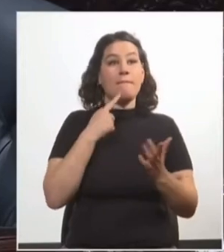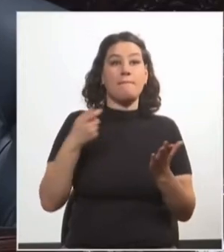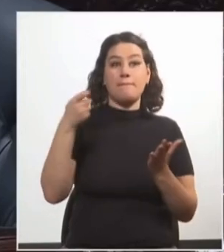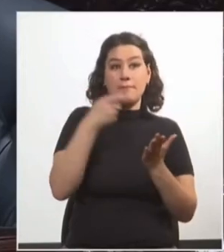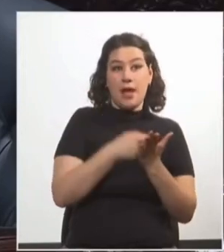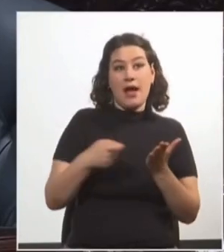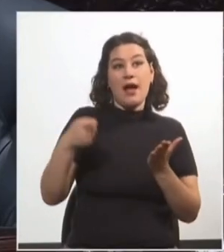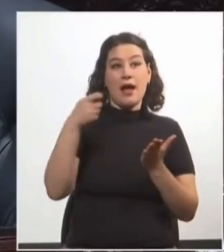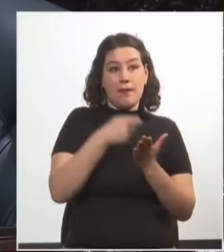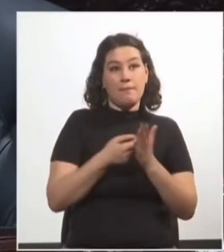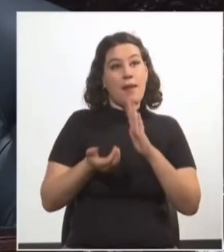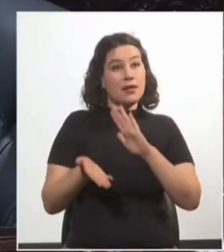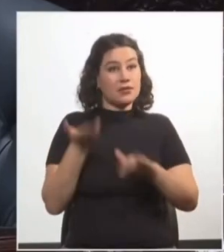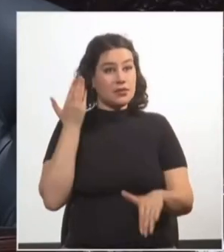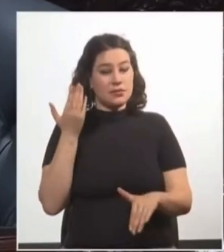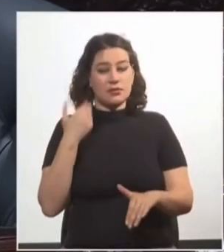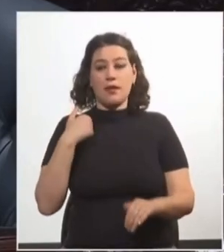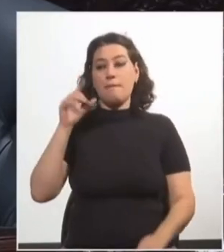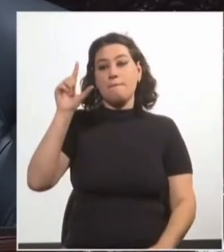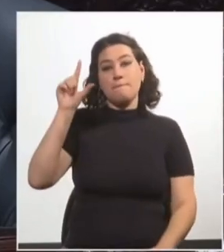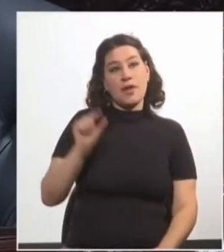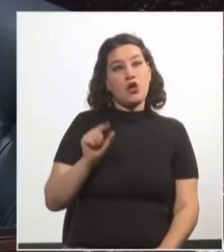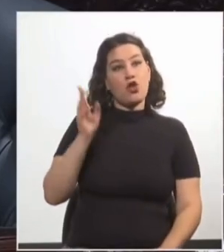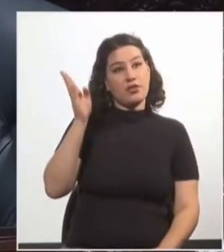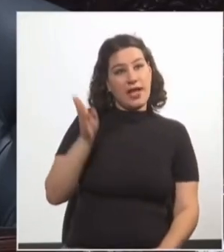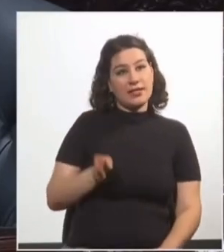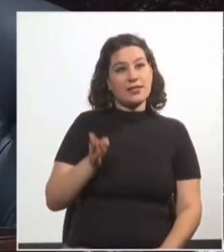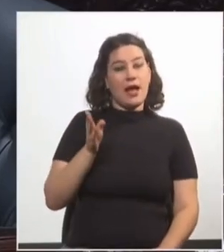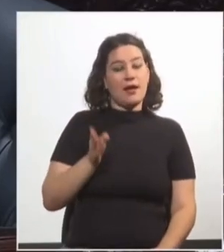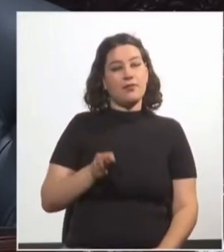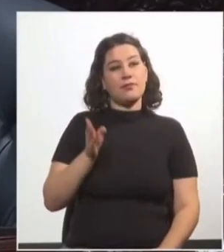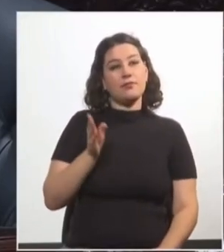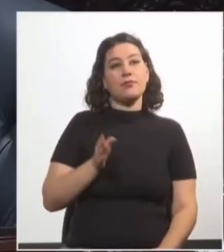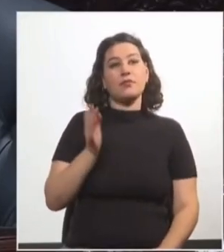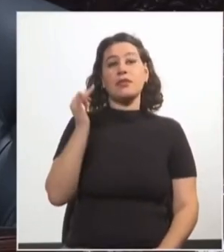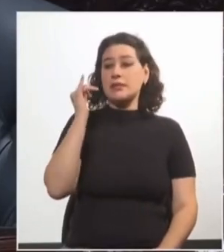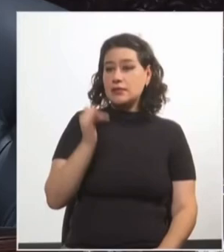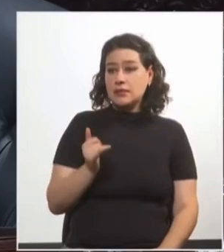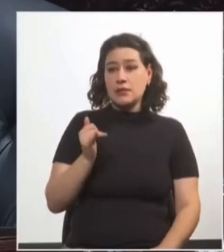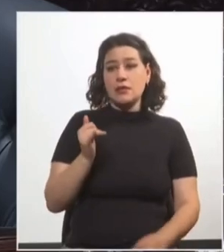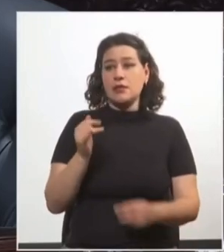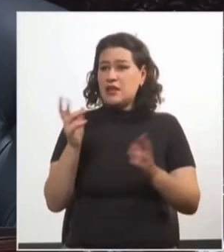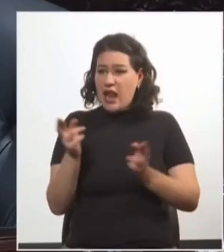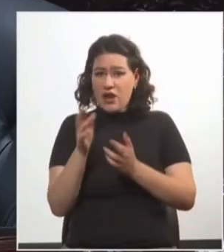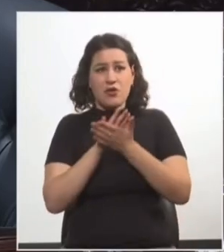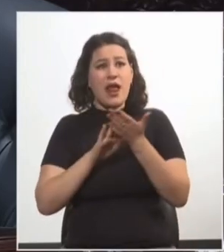aportación, se bajaron las tasas de reemplazo. Sí, sin cucos.